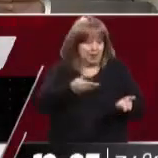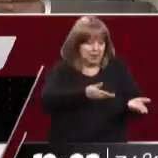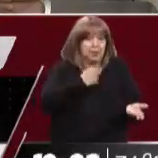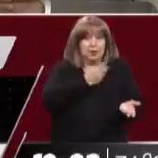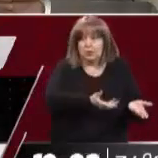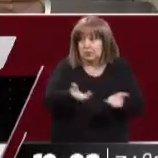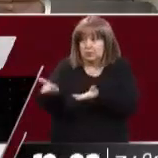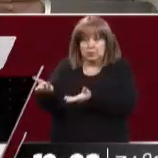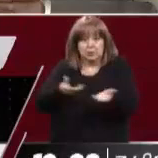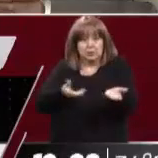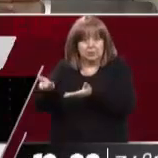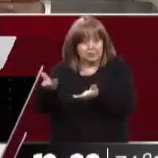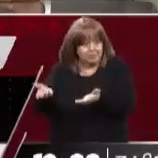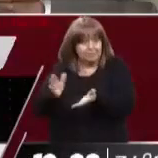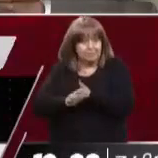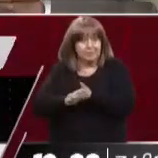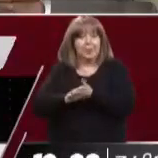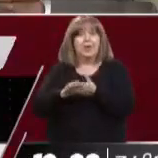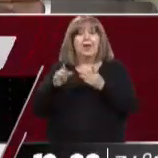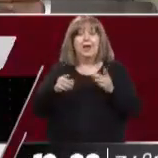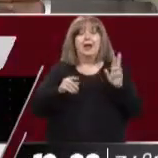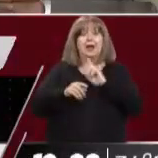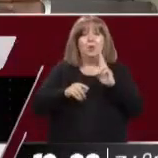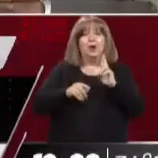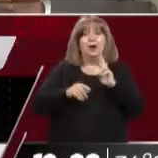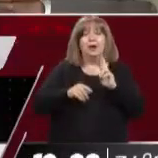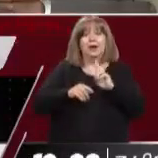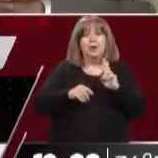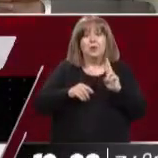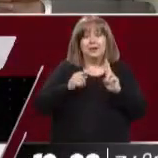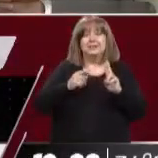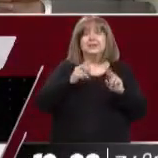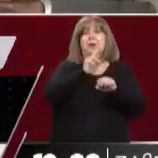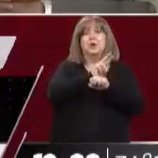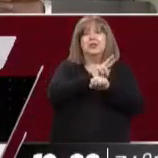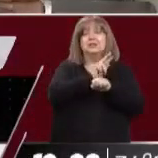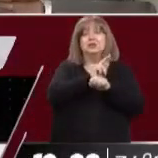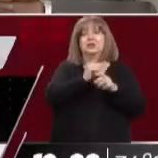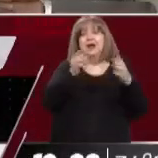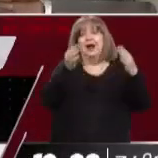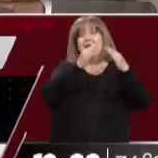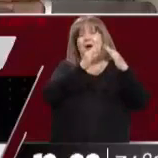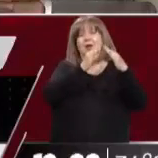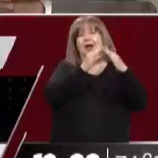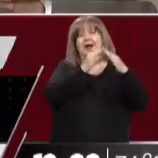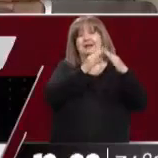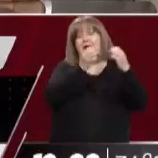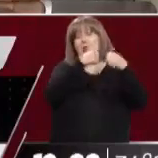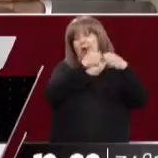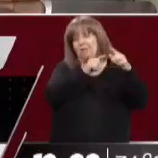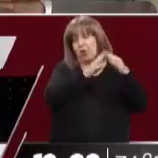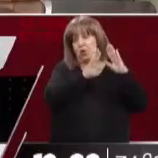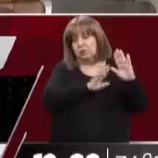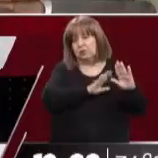está sometida esa Total. mujer. Ella estuvo también en un refugio, ¿no? Estuvo en un refugio, sí, se tomaron algunas medidas, pero a lo mejor no fueron suficientes. ¿O